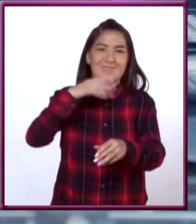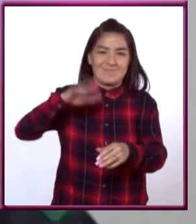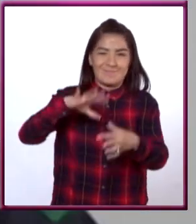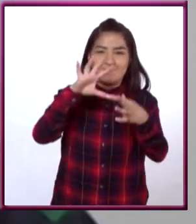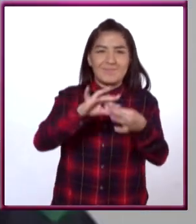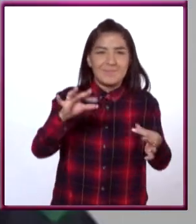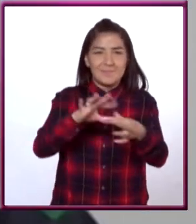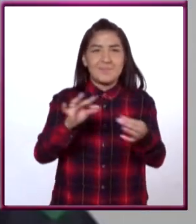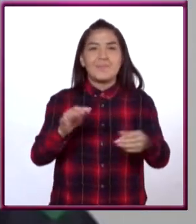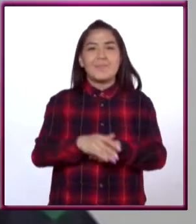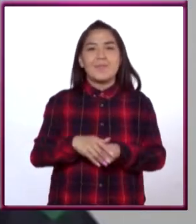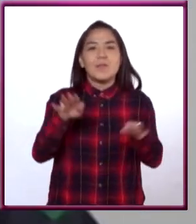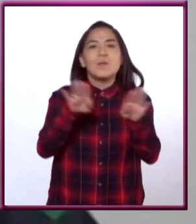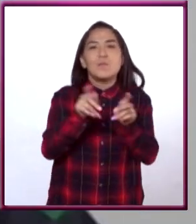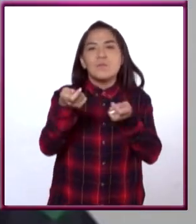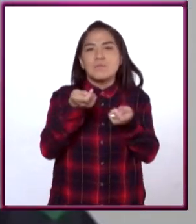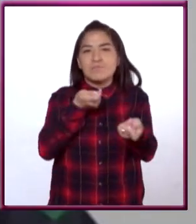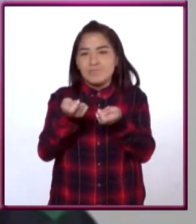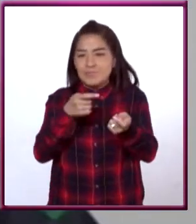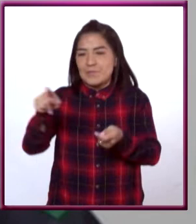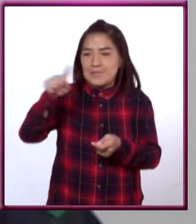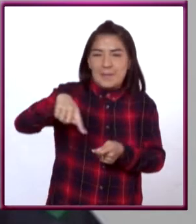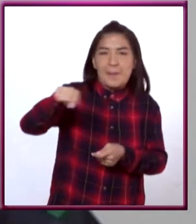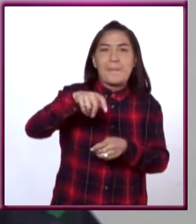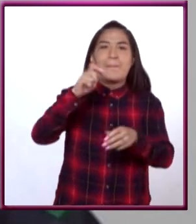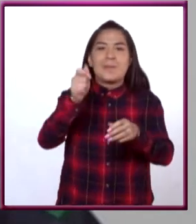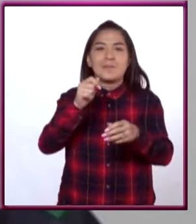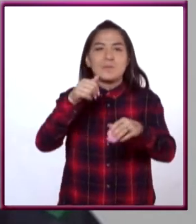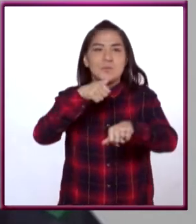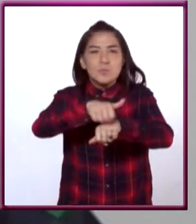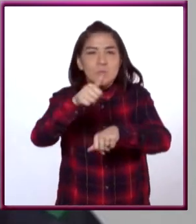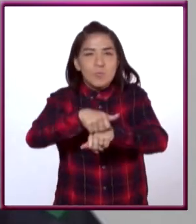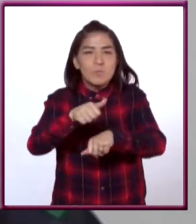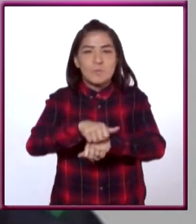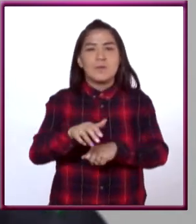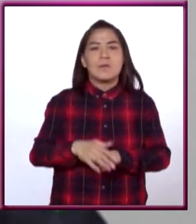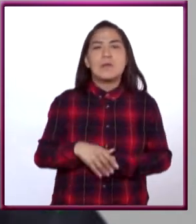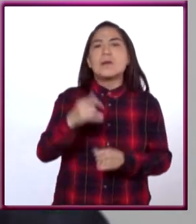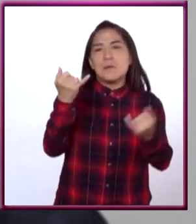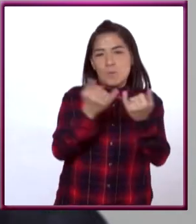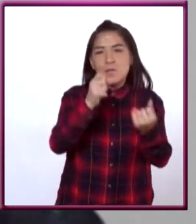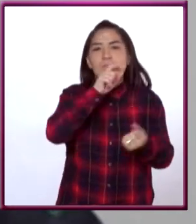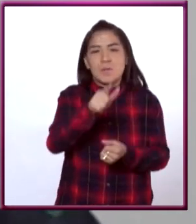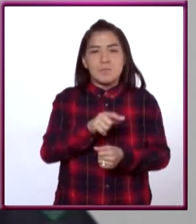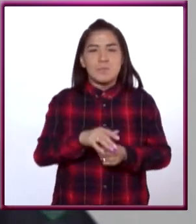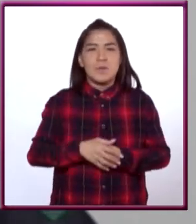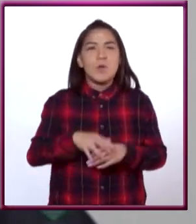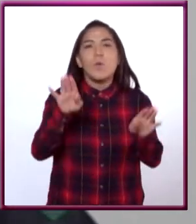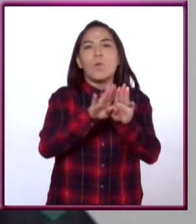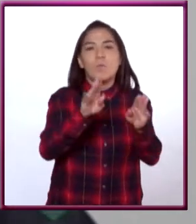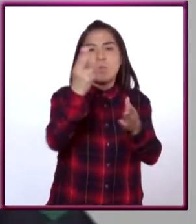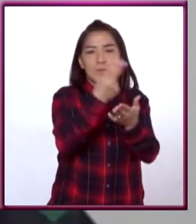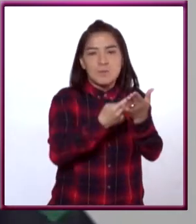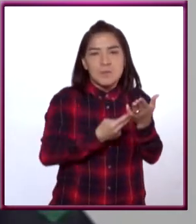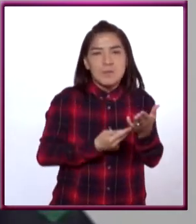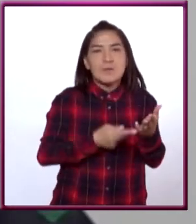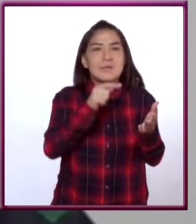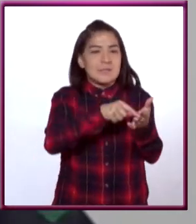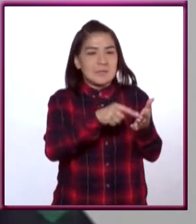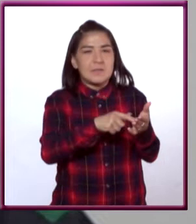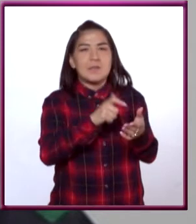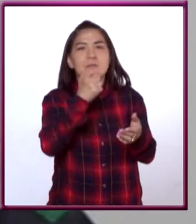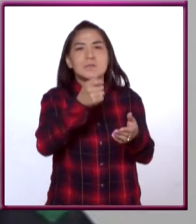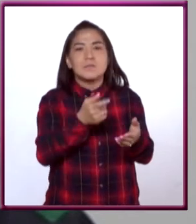de mencionar, el control de las mismas, y también en cuestiones propias del producto, que es el diseño, ya sea